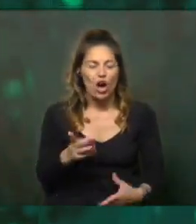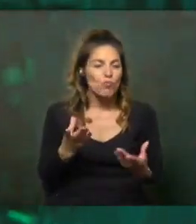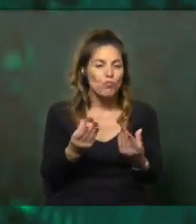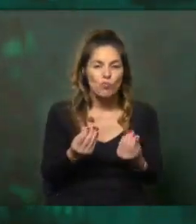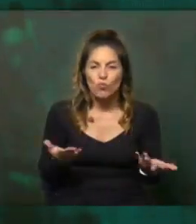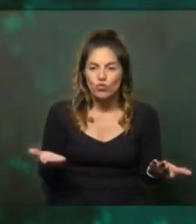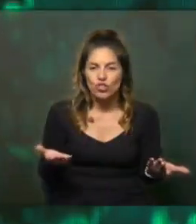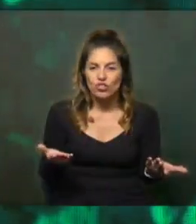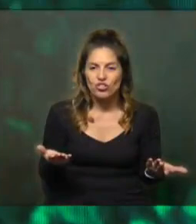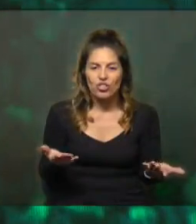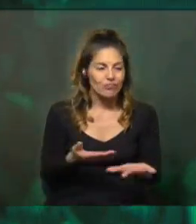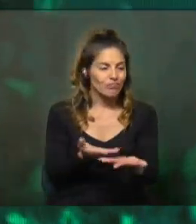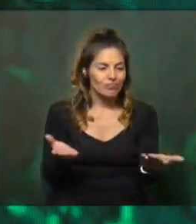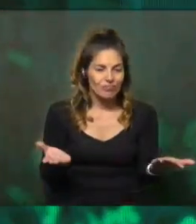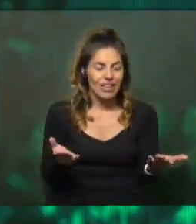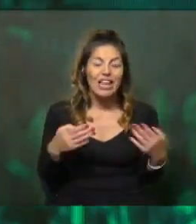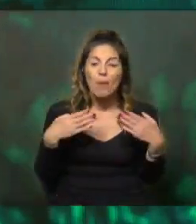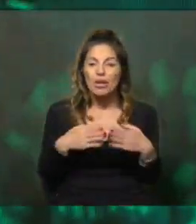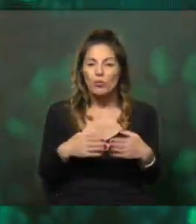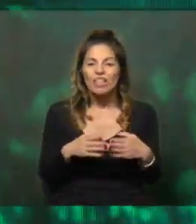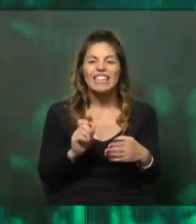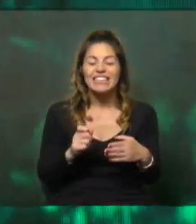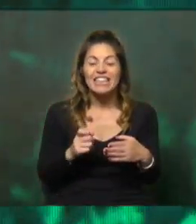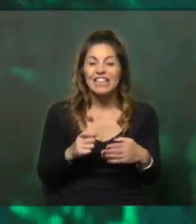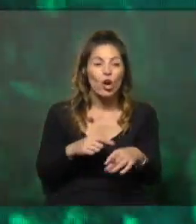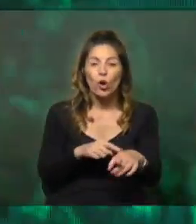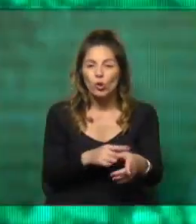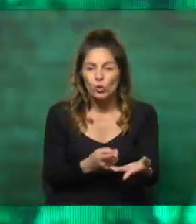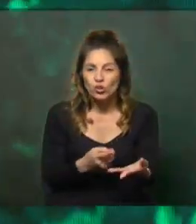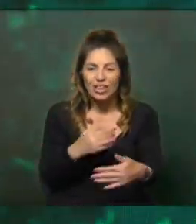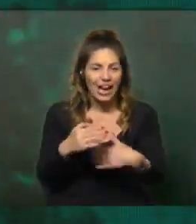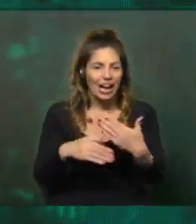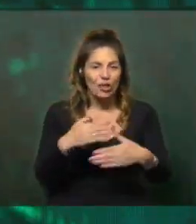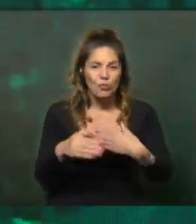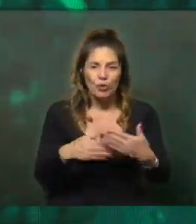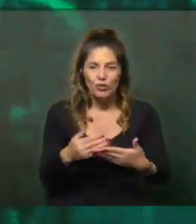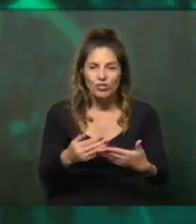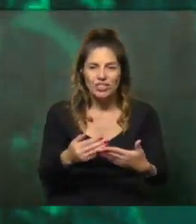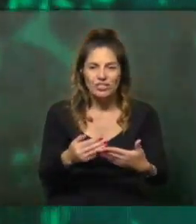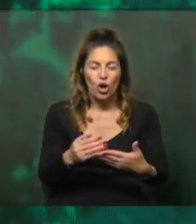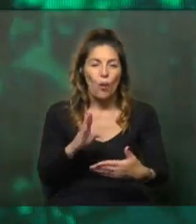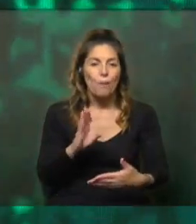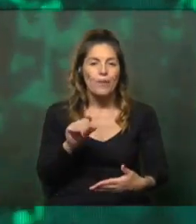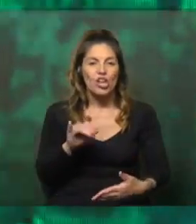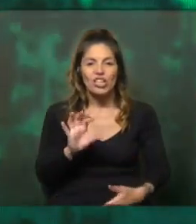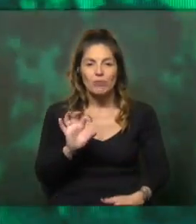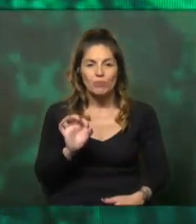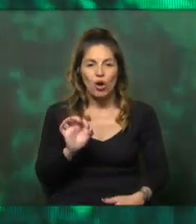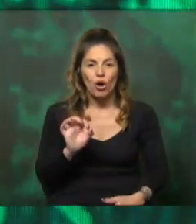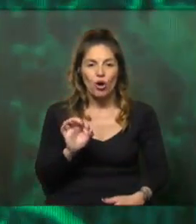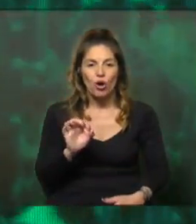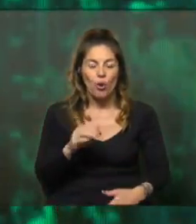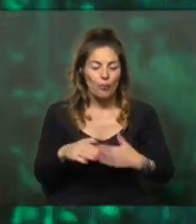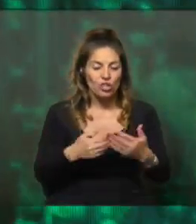y muchas jugadoras arriba de la mesa que la pregunta es Quién conduce porque acá hay un proceso obviamente para el peronismo un proceso de recomposición